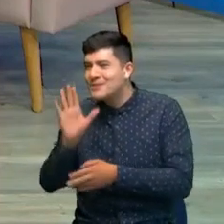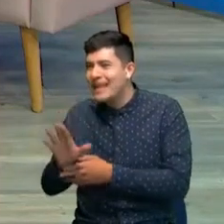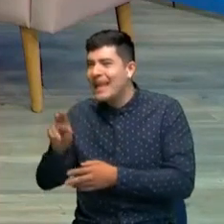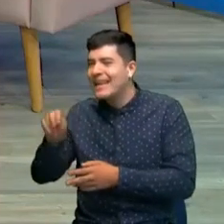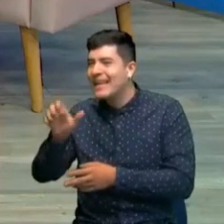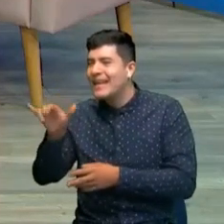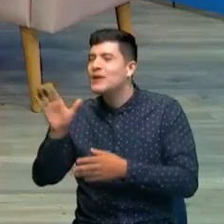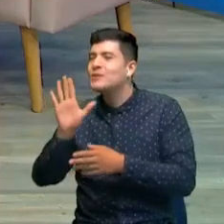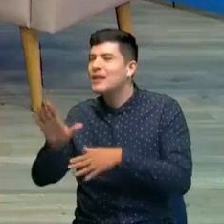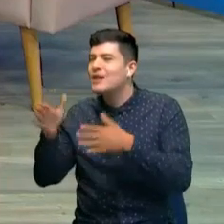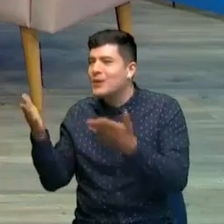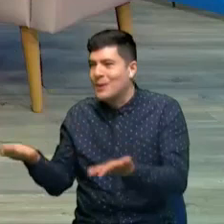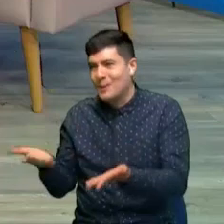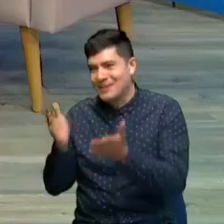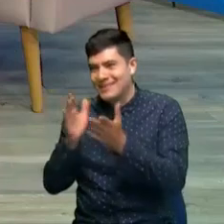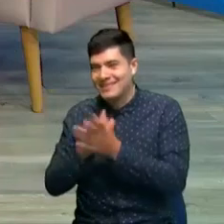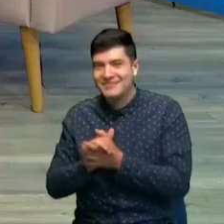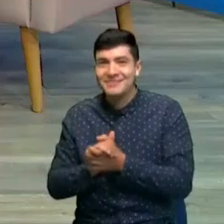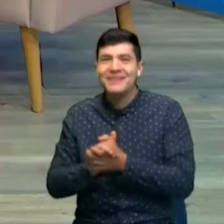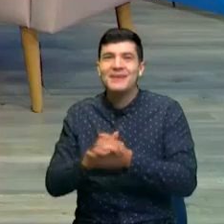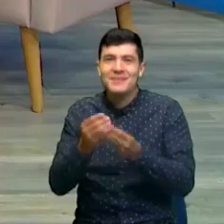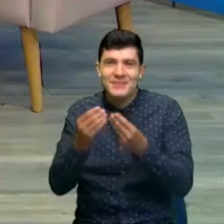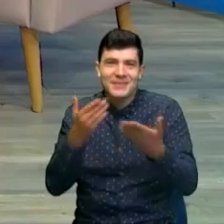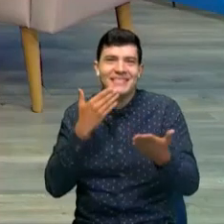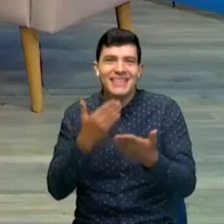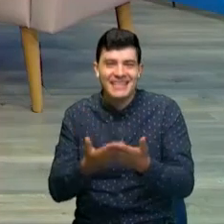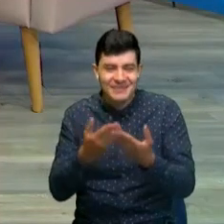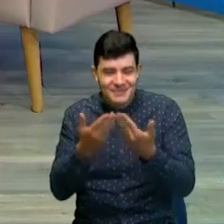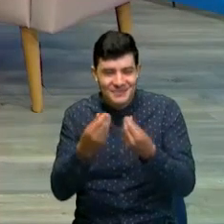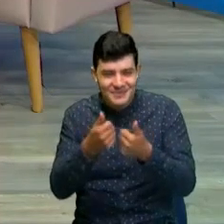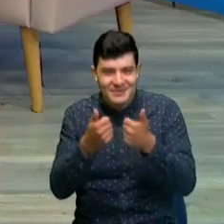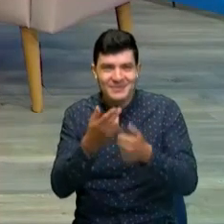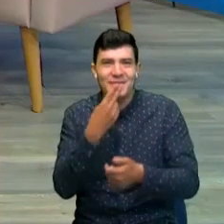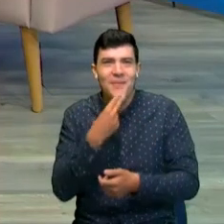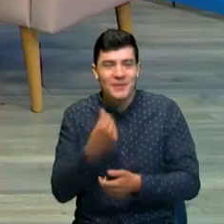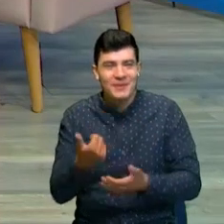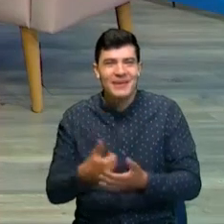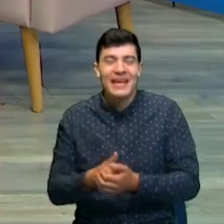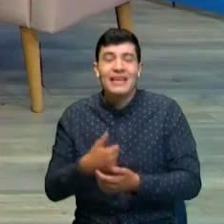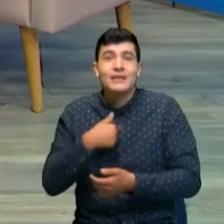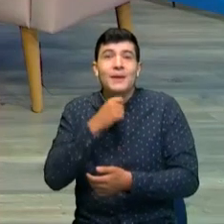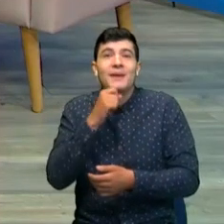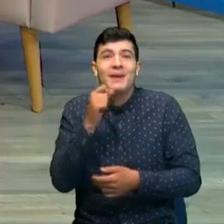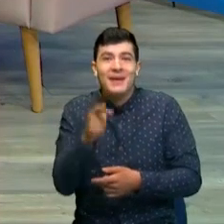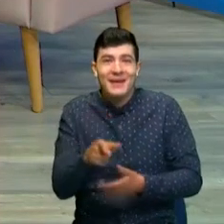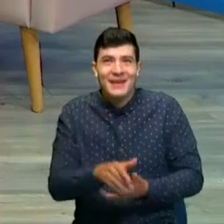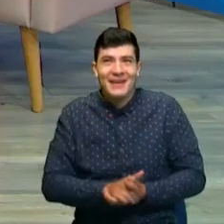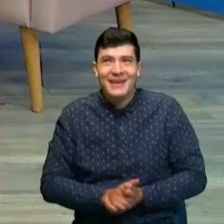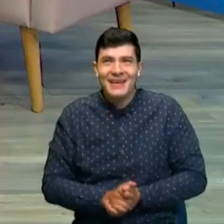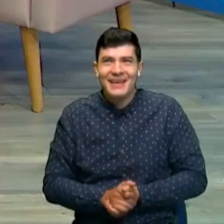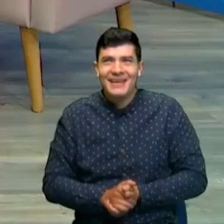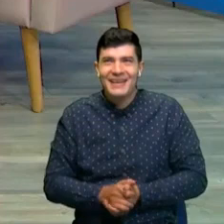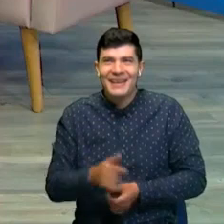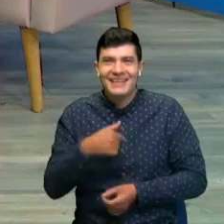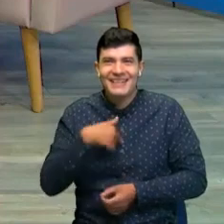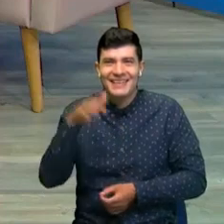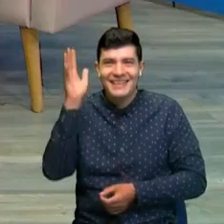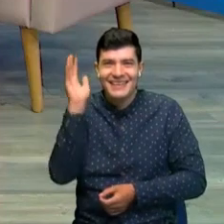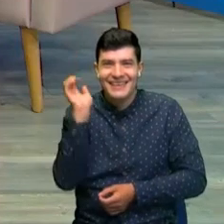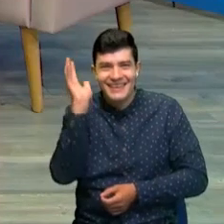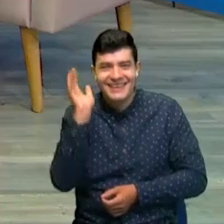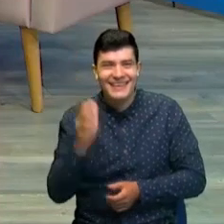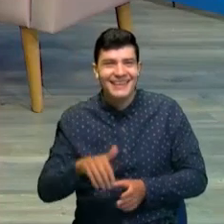Nelly, ¿cómo le va? Bien, sí, señor. Gracias. Muy amable. Cuéntenos, ¿cuál es su pregunta? A ver, mi pregunta era este. A mí me pensionaron